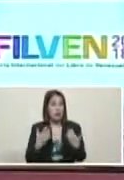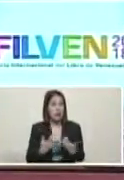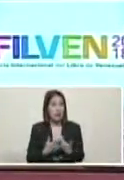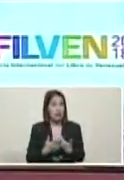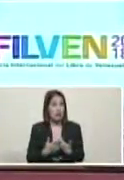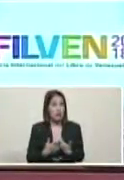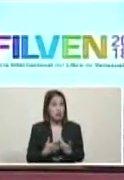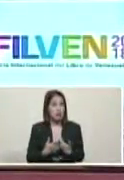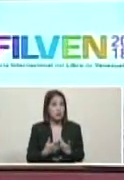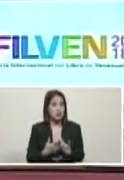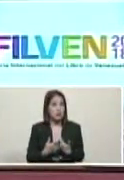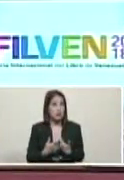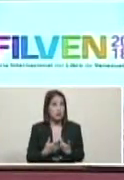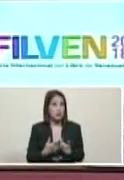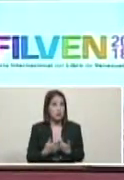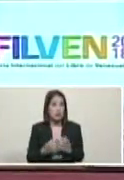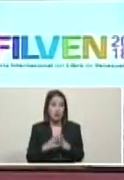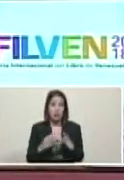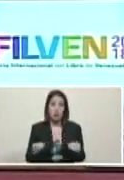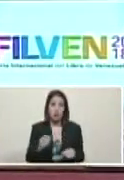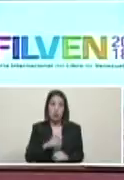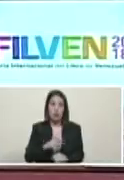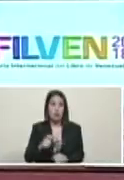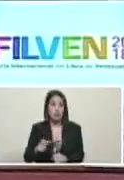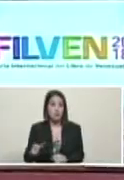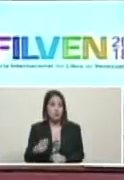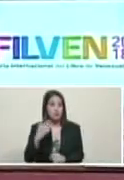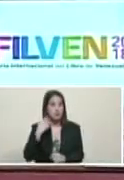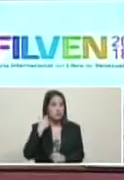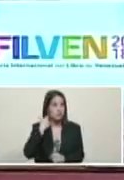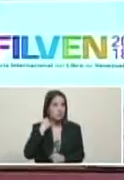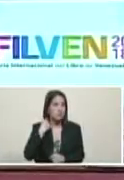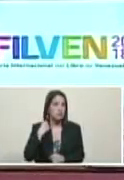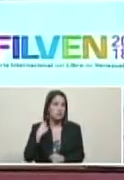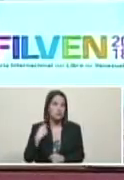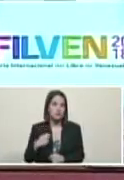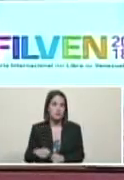abandono y de la violencia. Así que fíjense ustedes, bueno,